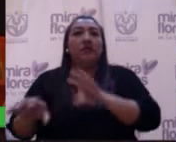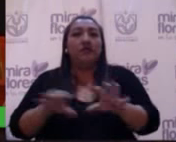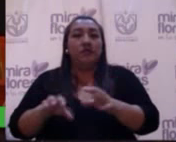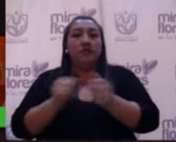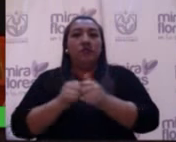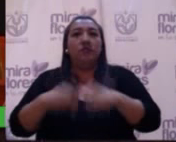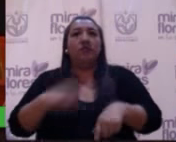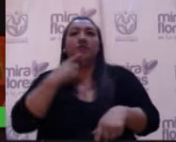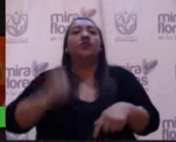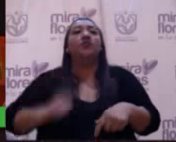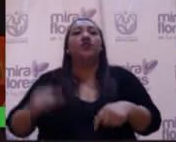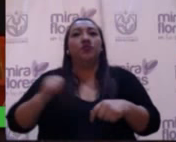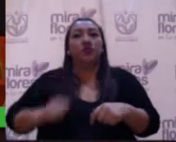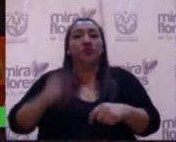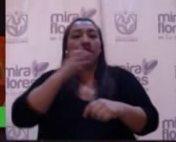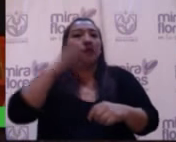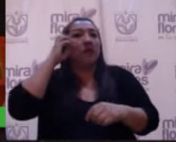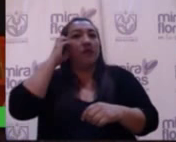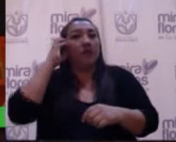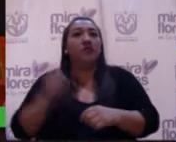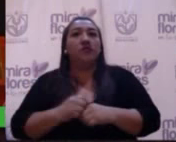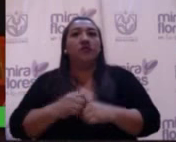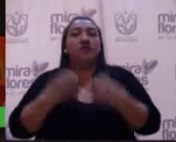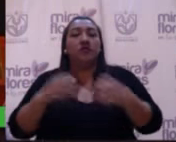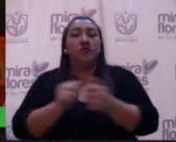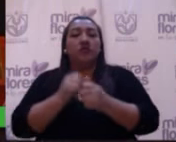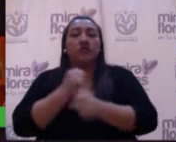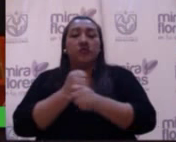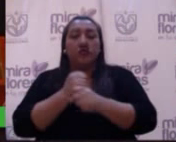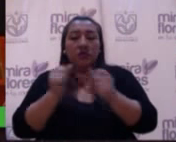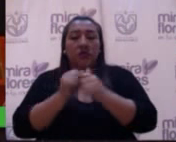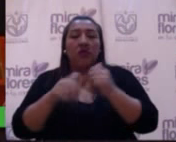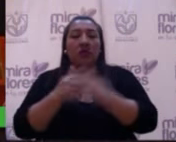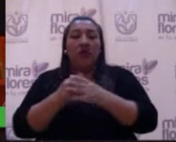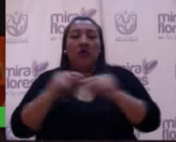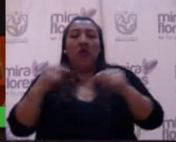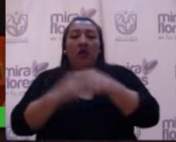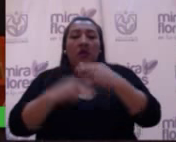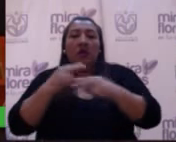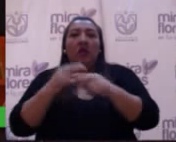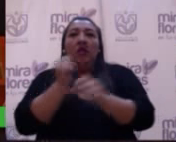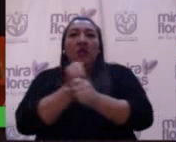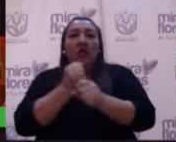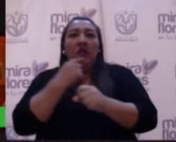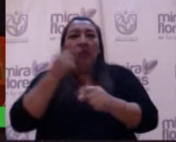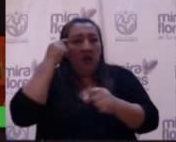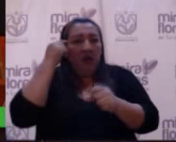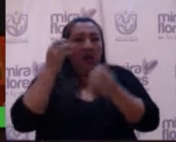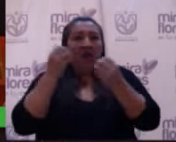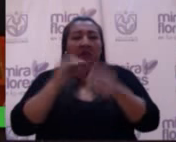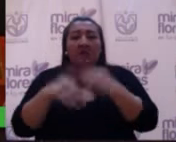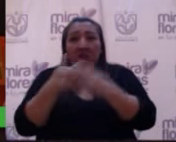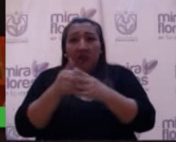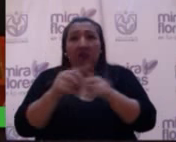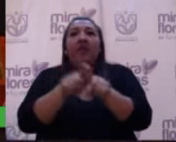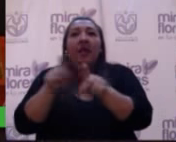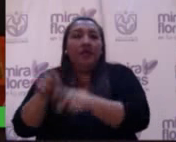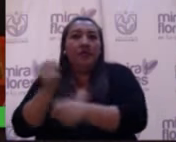desde la Municipalidad Distrital de Miraflores y cómo se alinea a las metas nacionales de reducción de emisiones de gases